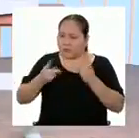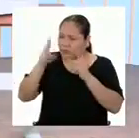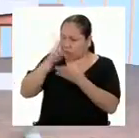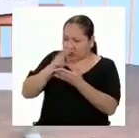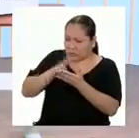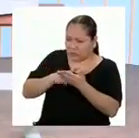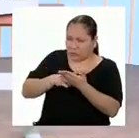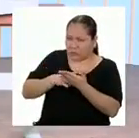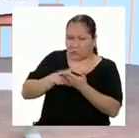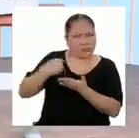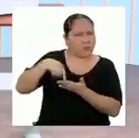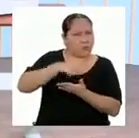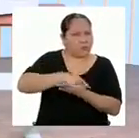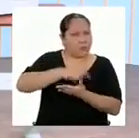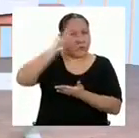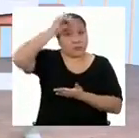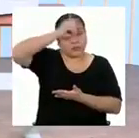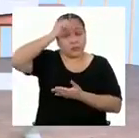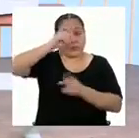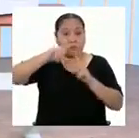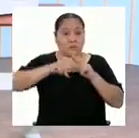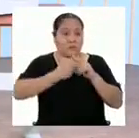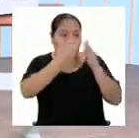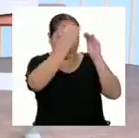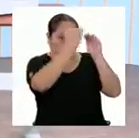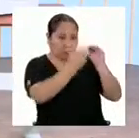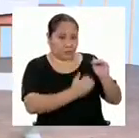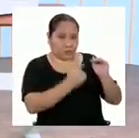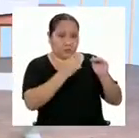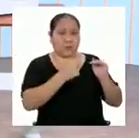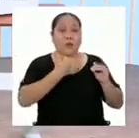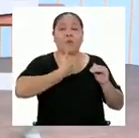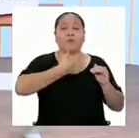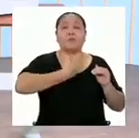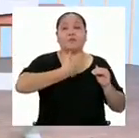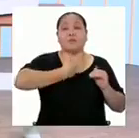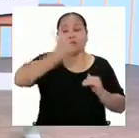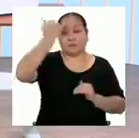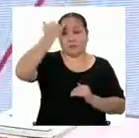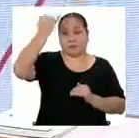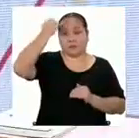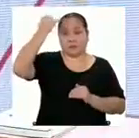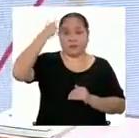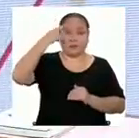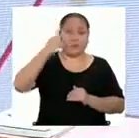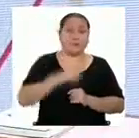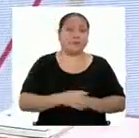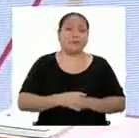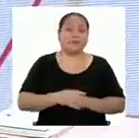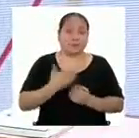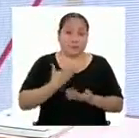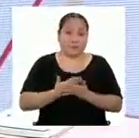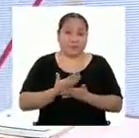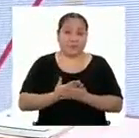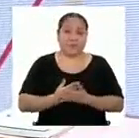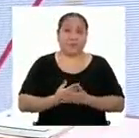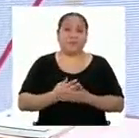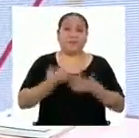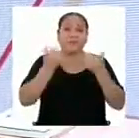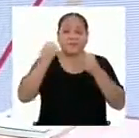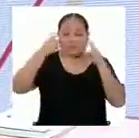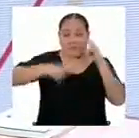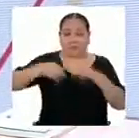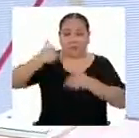respecto, nuestras opiniones deben de partir del texto y de nuestra forma de pensar para sustentarlos. Hoy veremos cuál es el